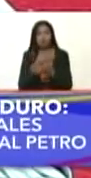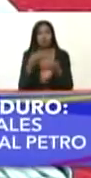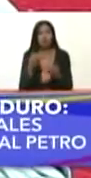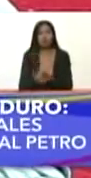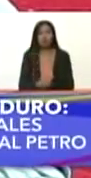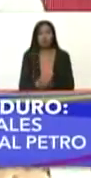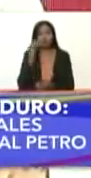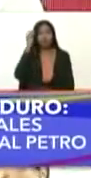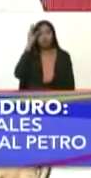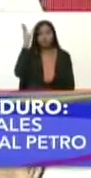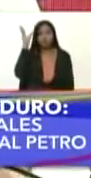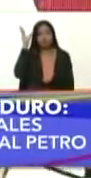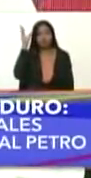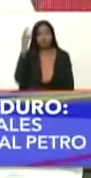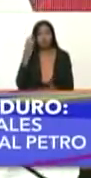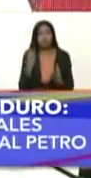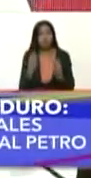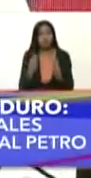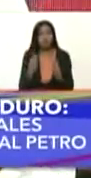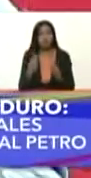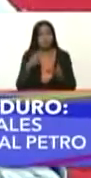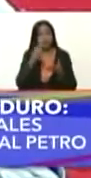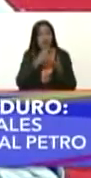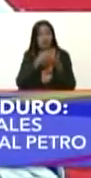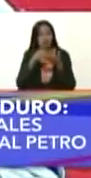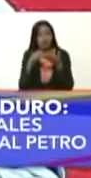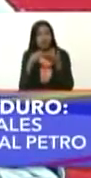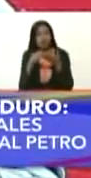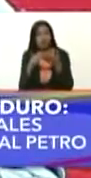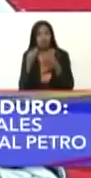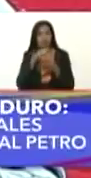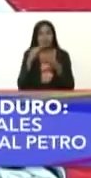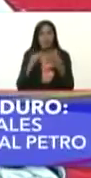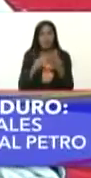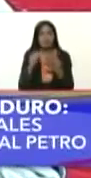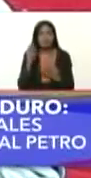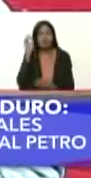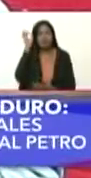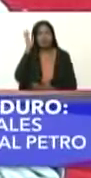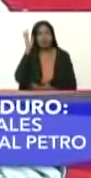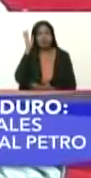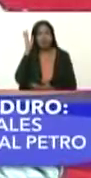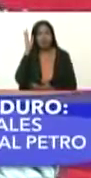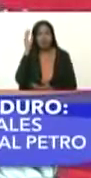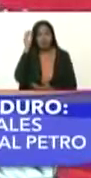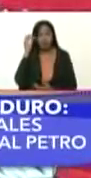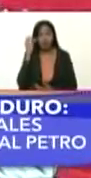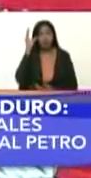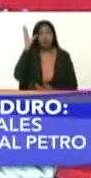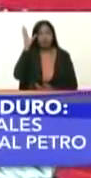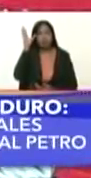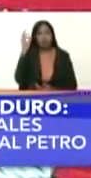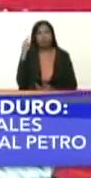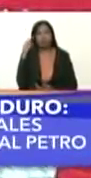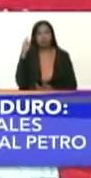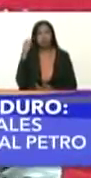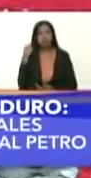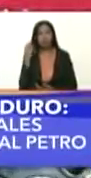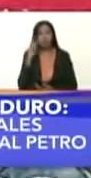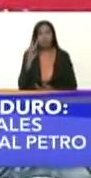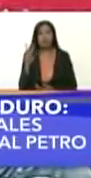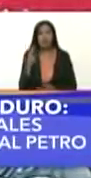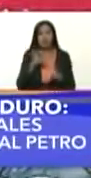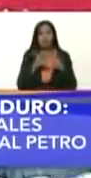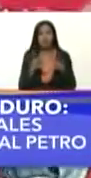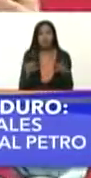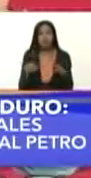gran capacidad para la escritura y la síntesis de las ideas, gran capacidad, tengo que reconocerlo. Él es